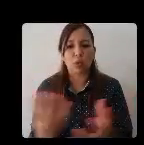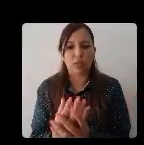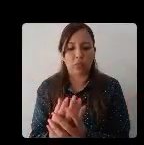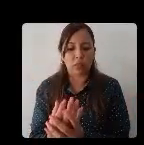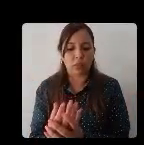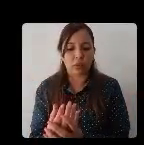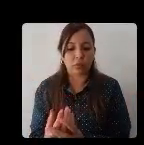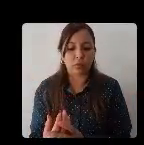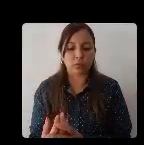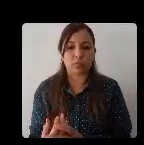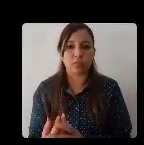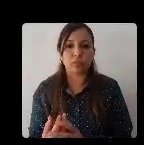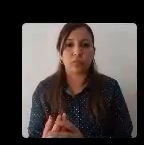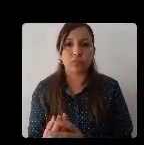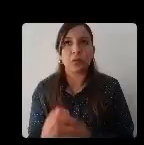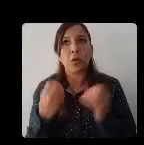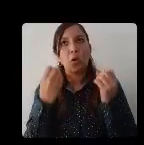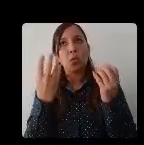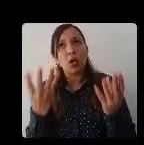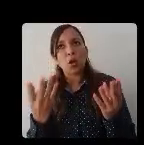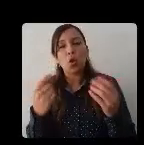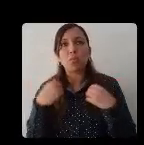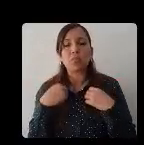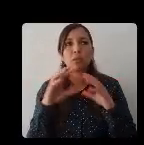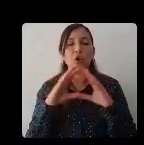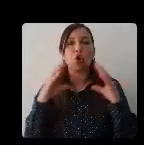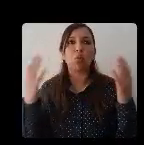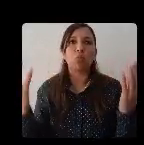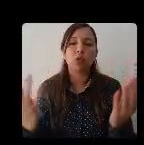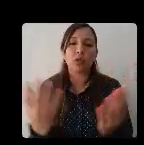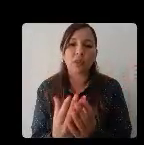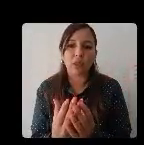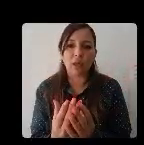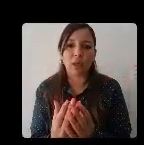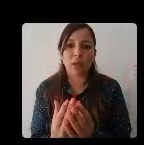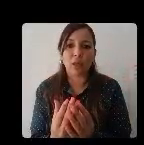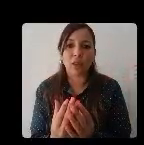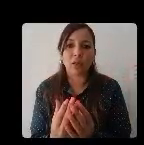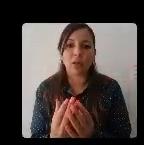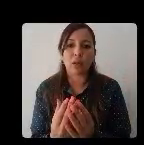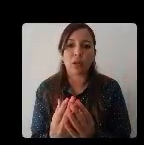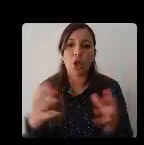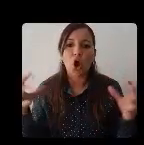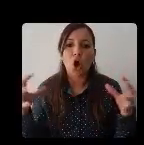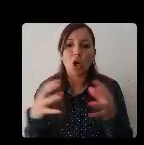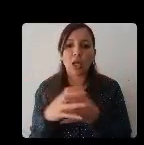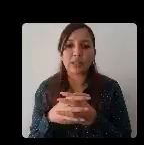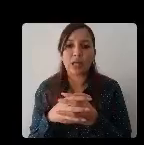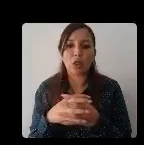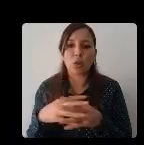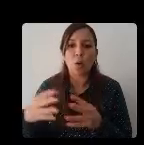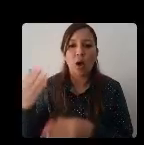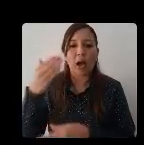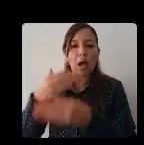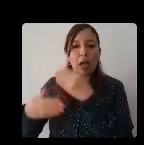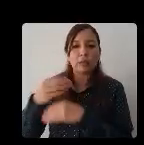este comité no tenía las herramientas y las estrategias necesarias para ampliar su espacio, ¿no?